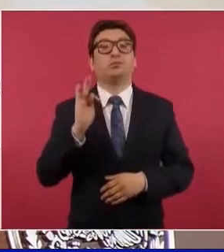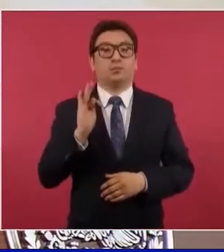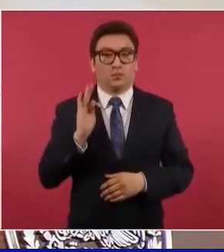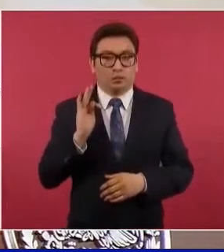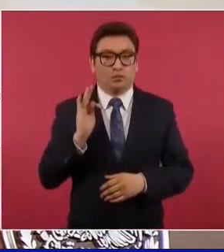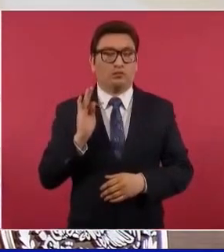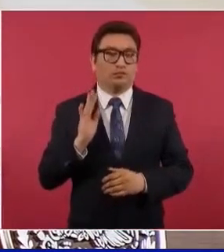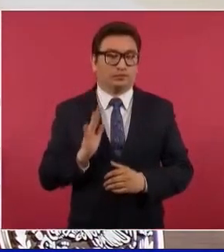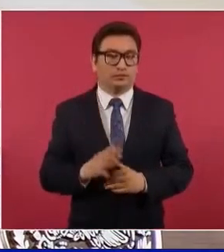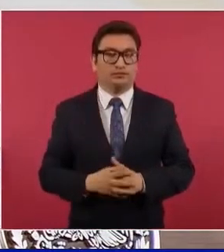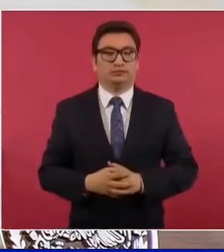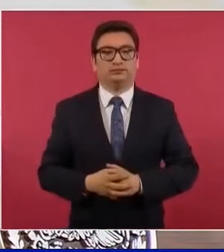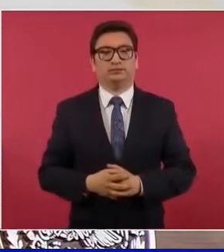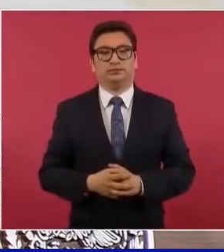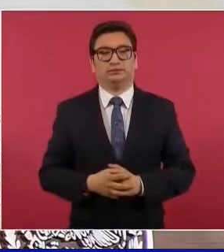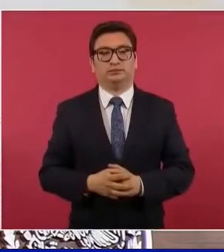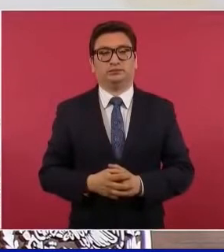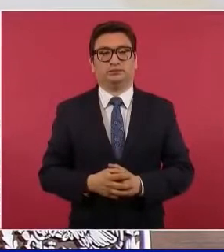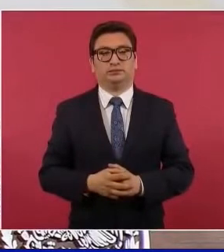crecer